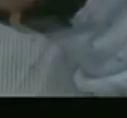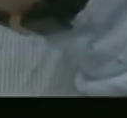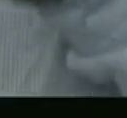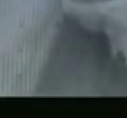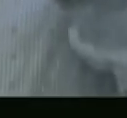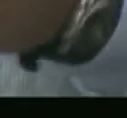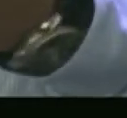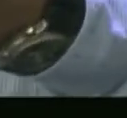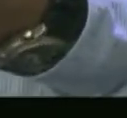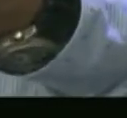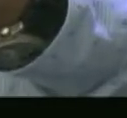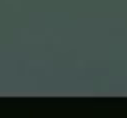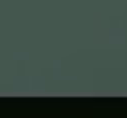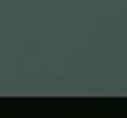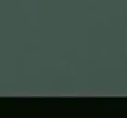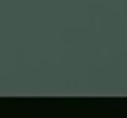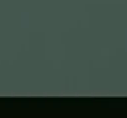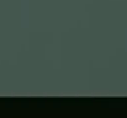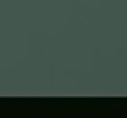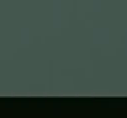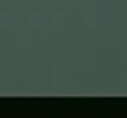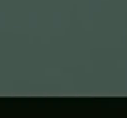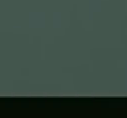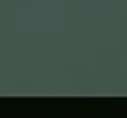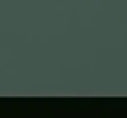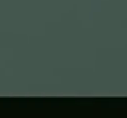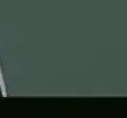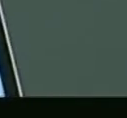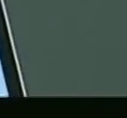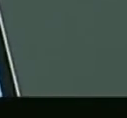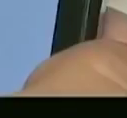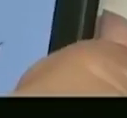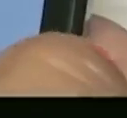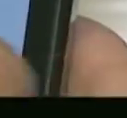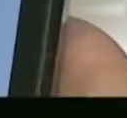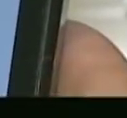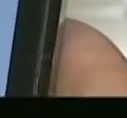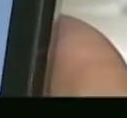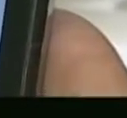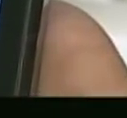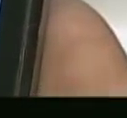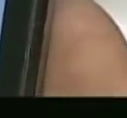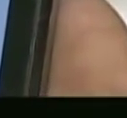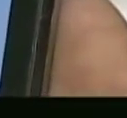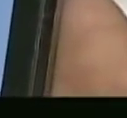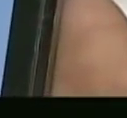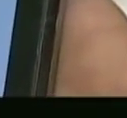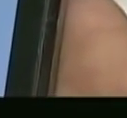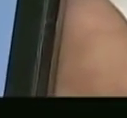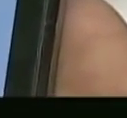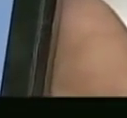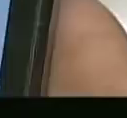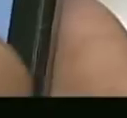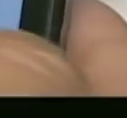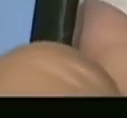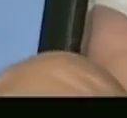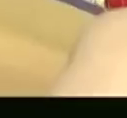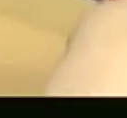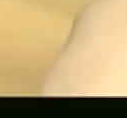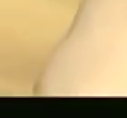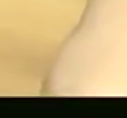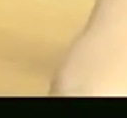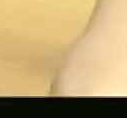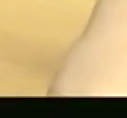Escribimos bqr.org y descargamos la aplicación. Cuando estemos dentro de la aplicación, vamos a dar entrar.